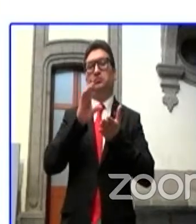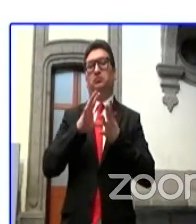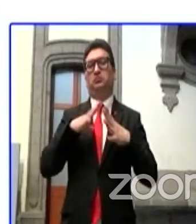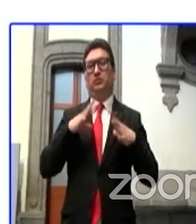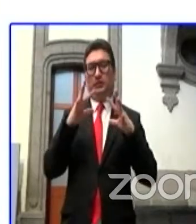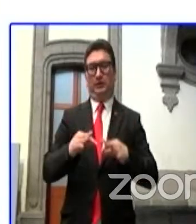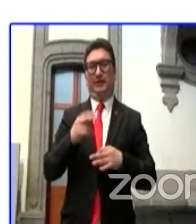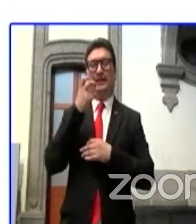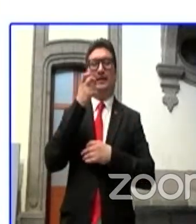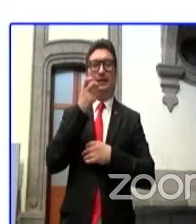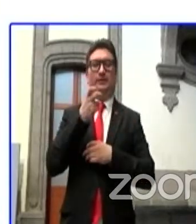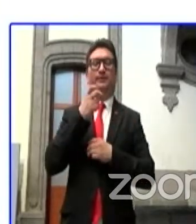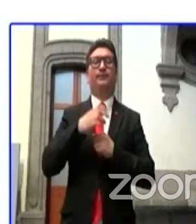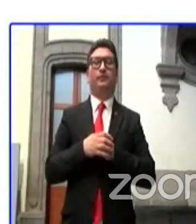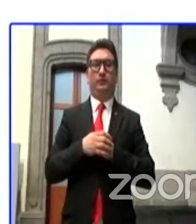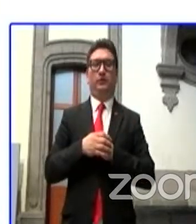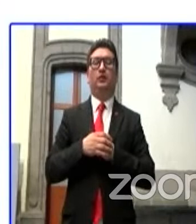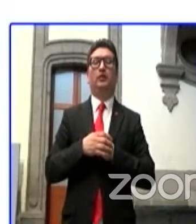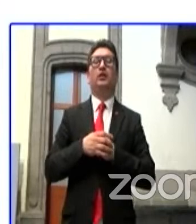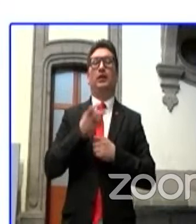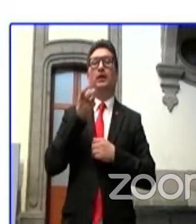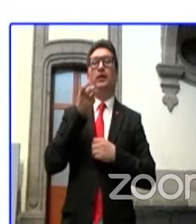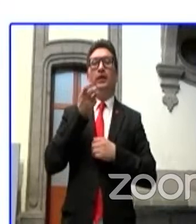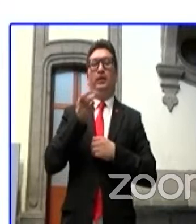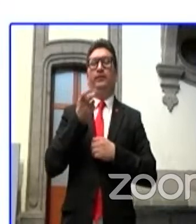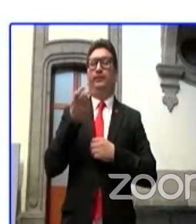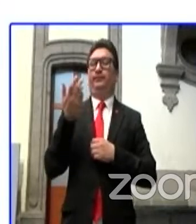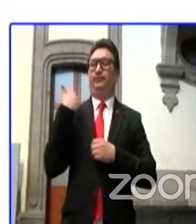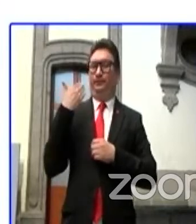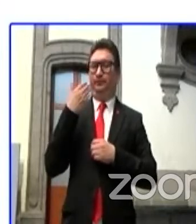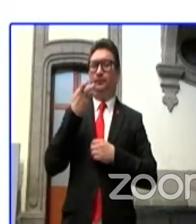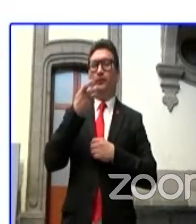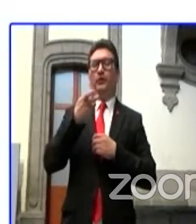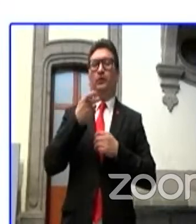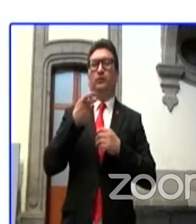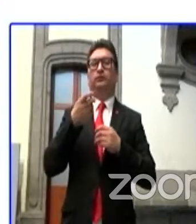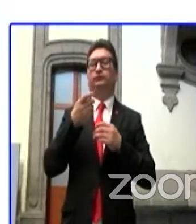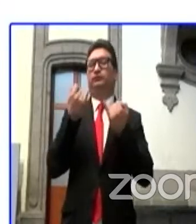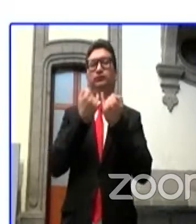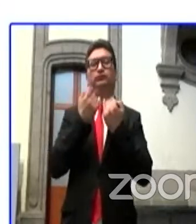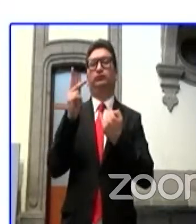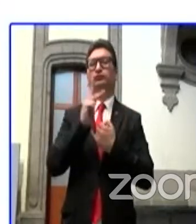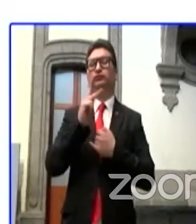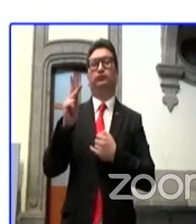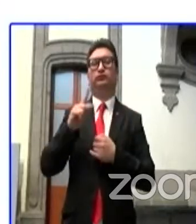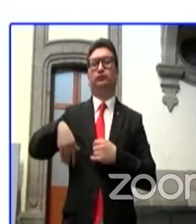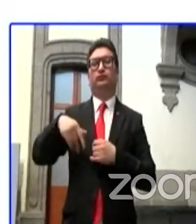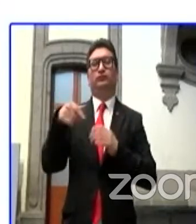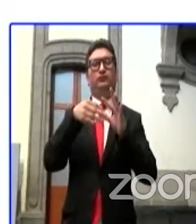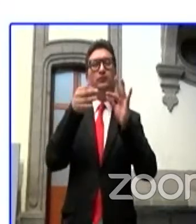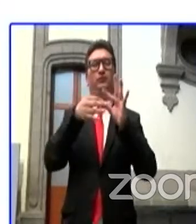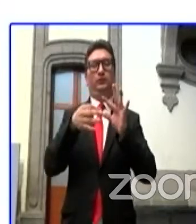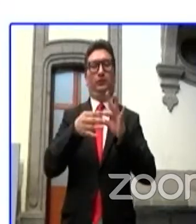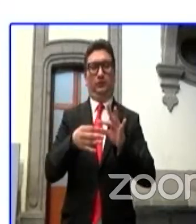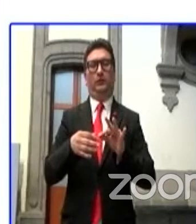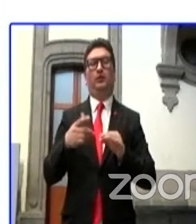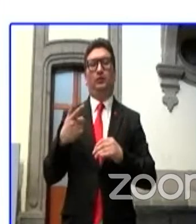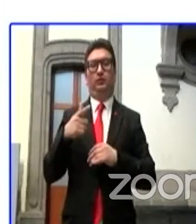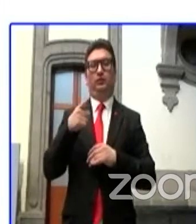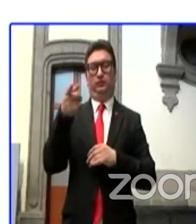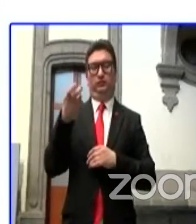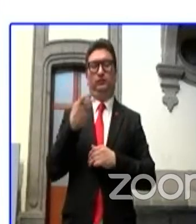y la creación del instituto en condiciones muy semejantes a las que han comentado los